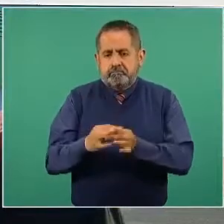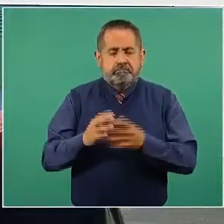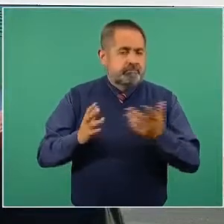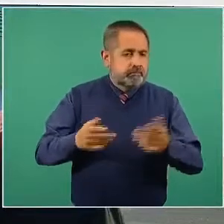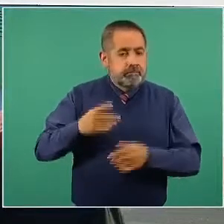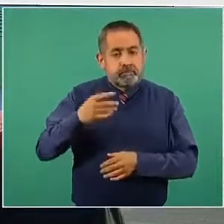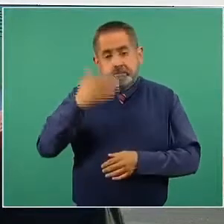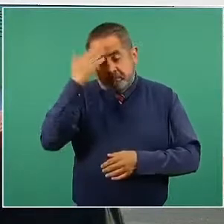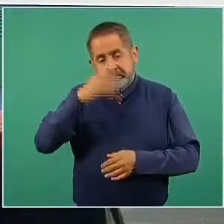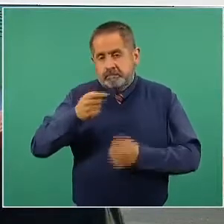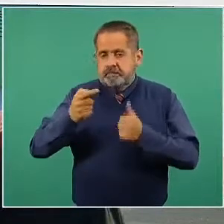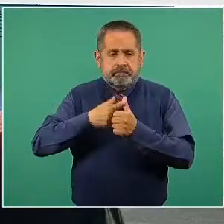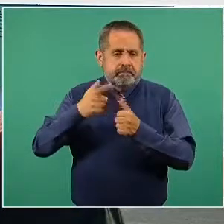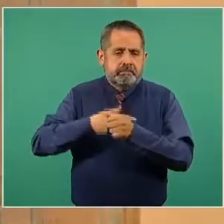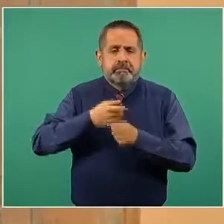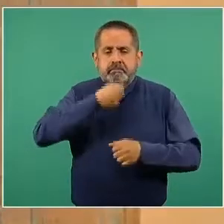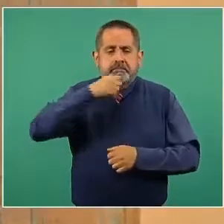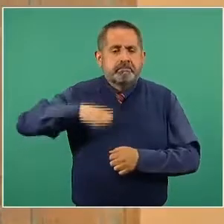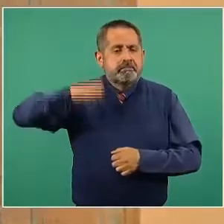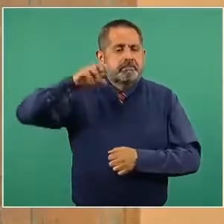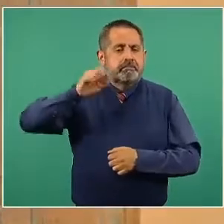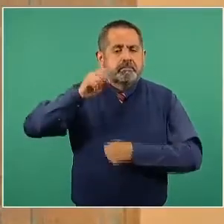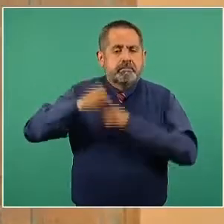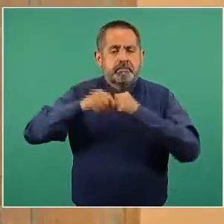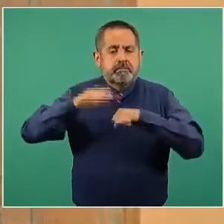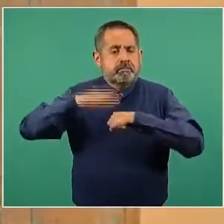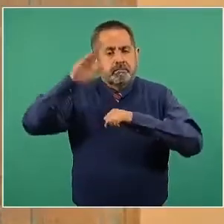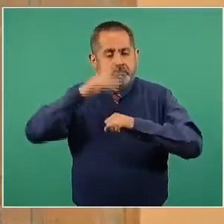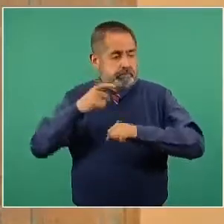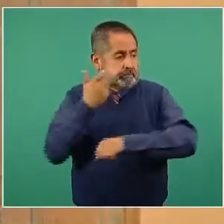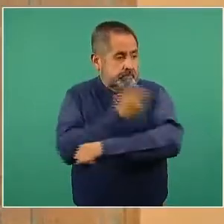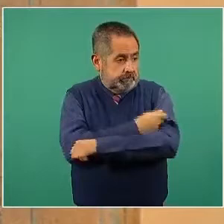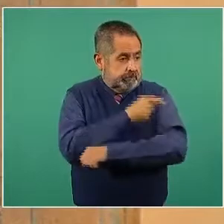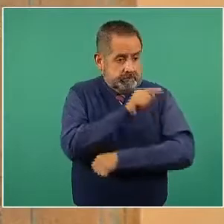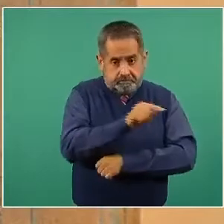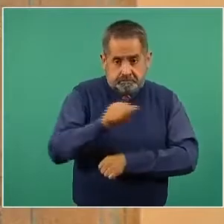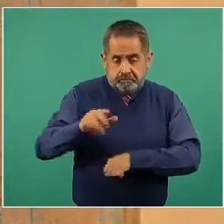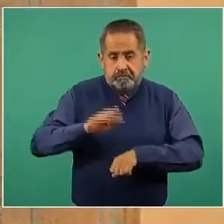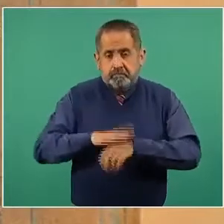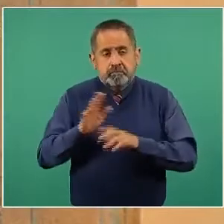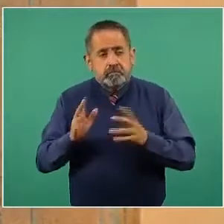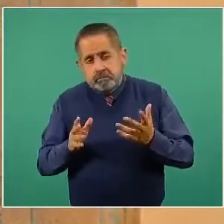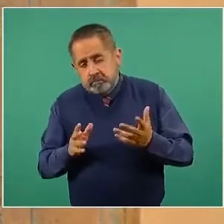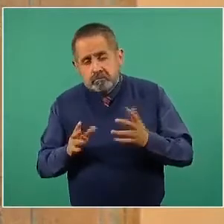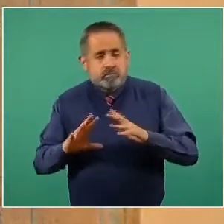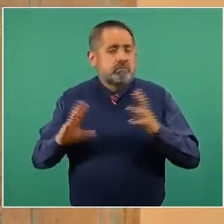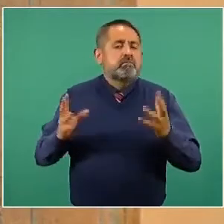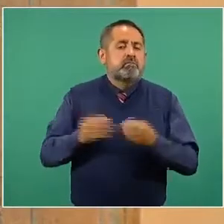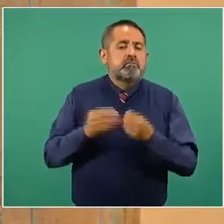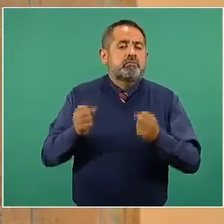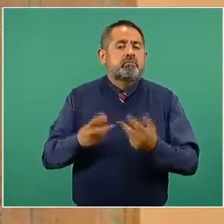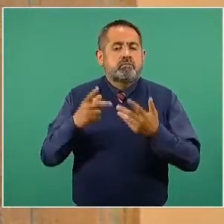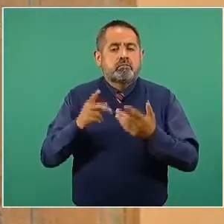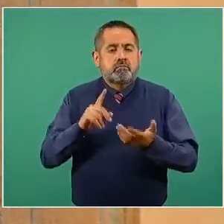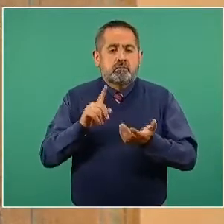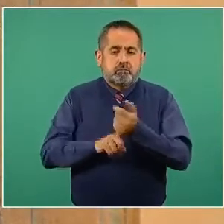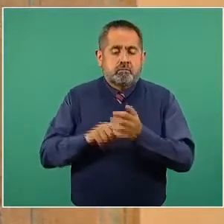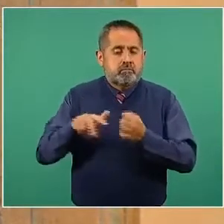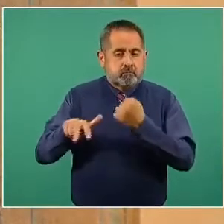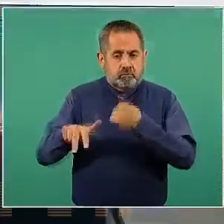los adultos mayores de 60 años y más. Para este grupo en específico está representando